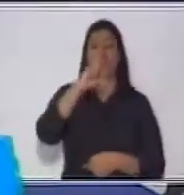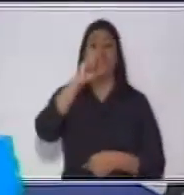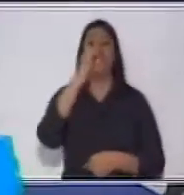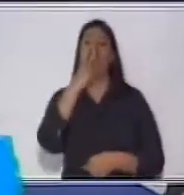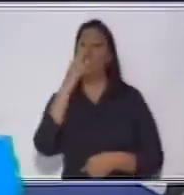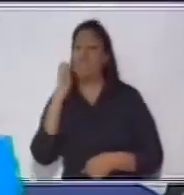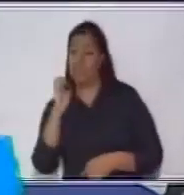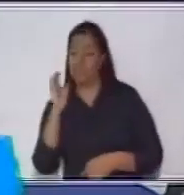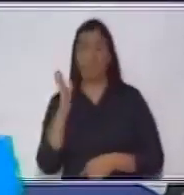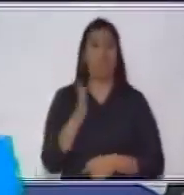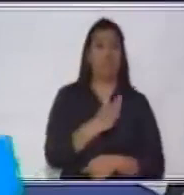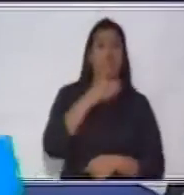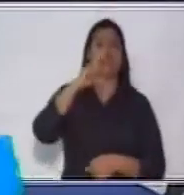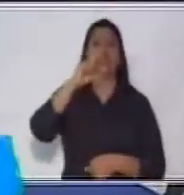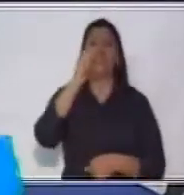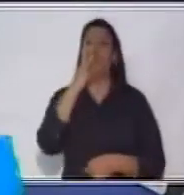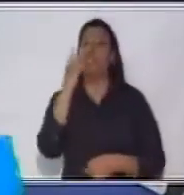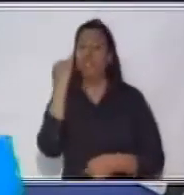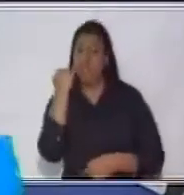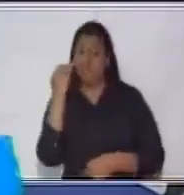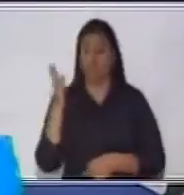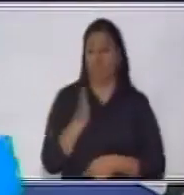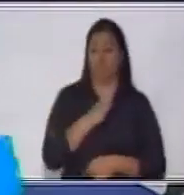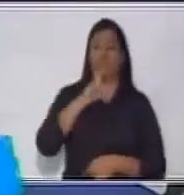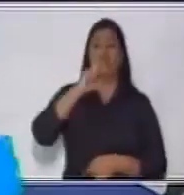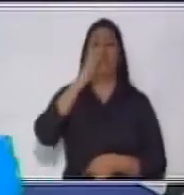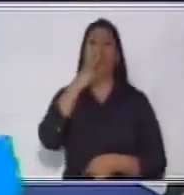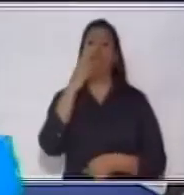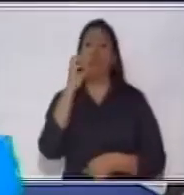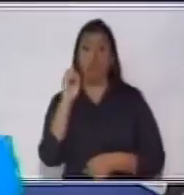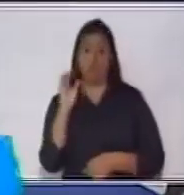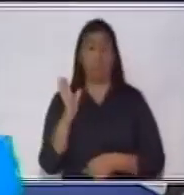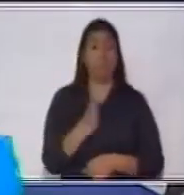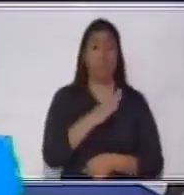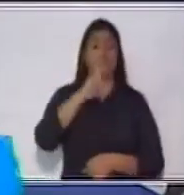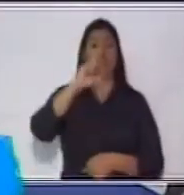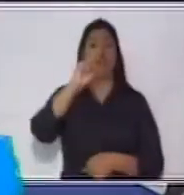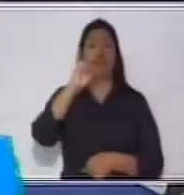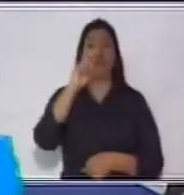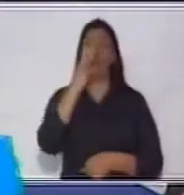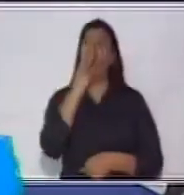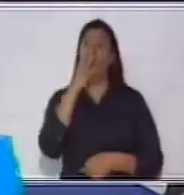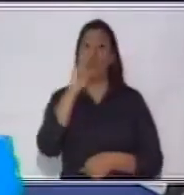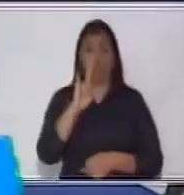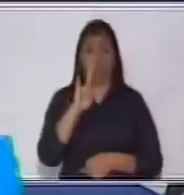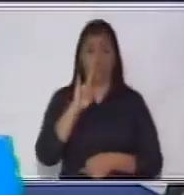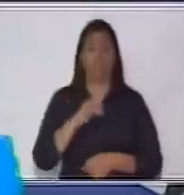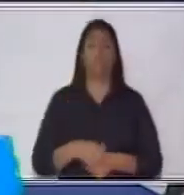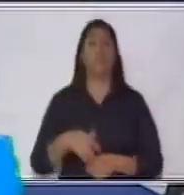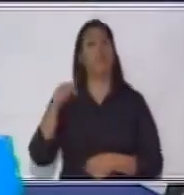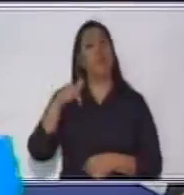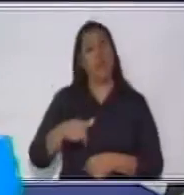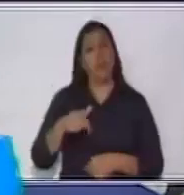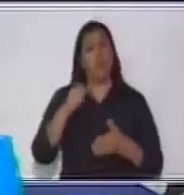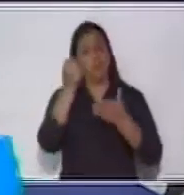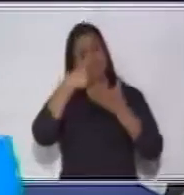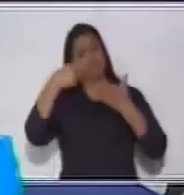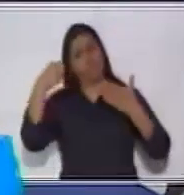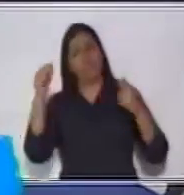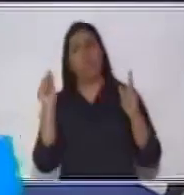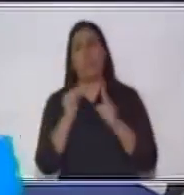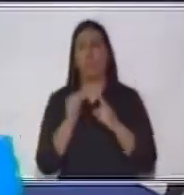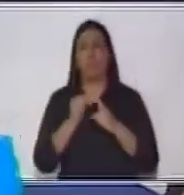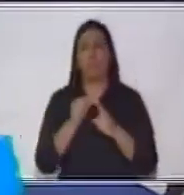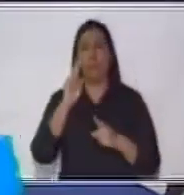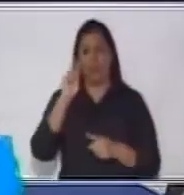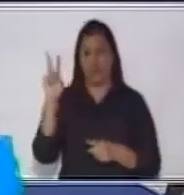chi, cho y chu. Entonces ahora escribamos las palabras que nos aparecen acá, con base